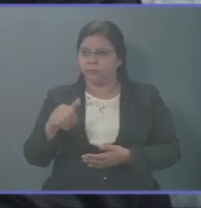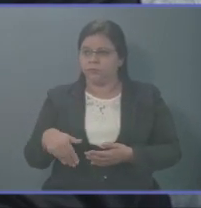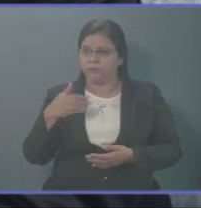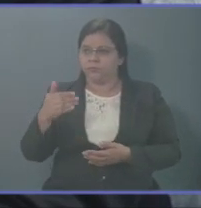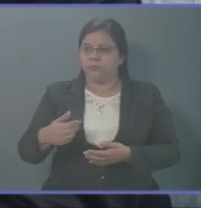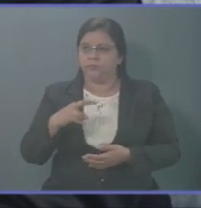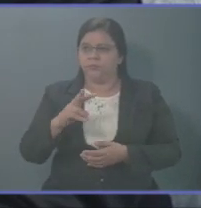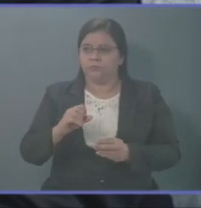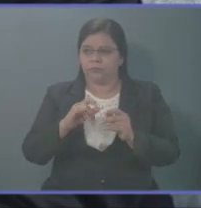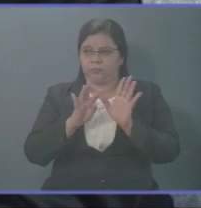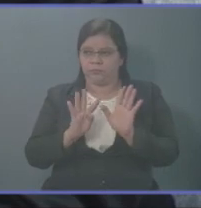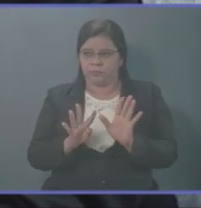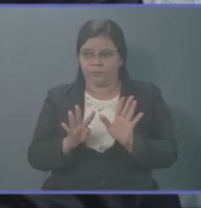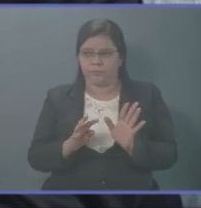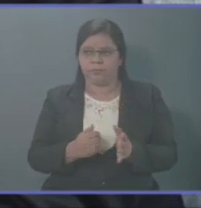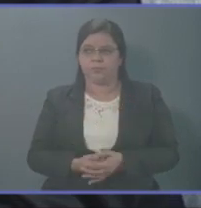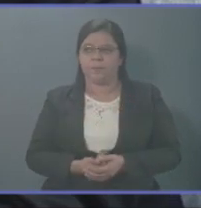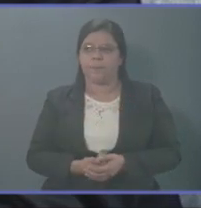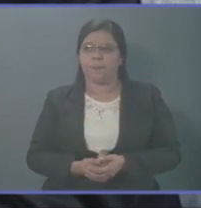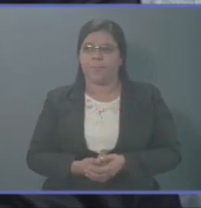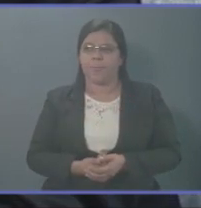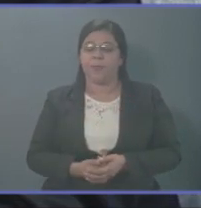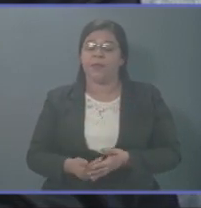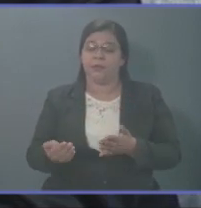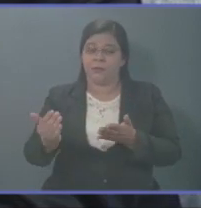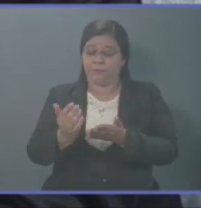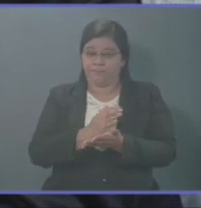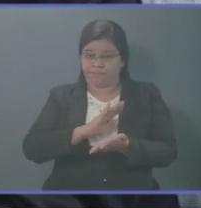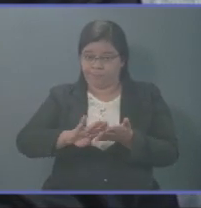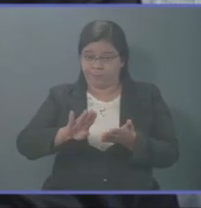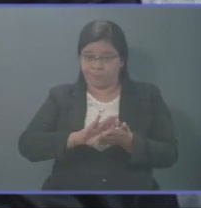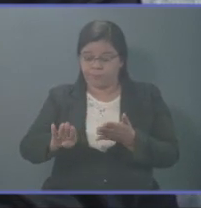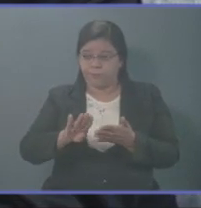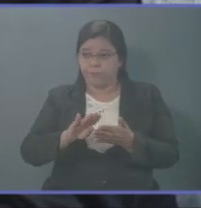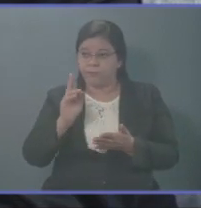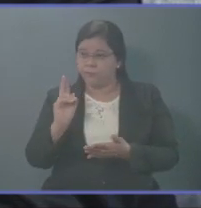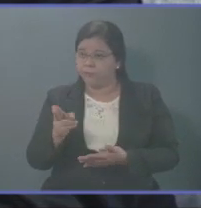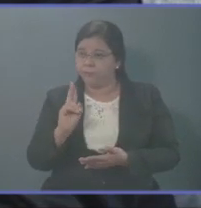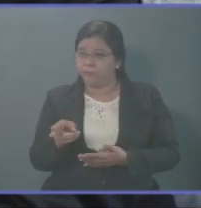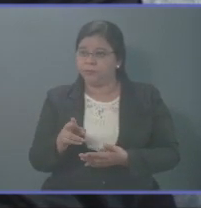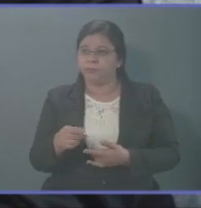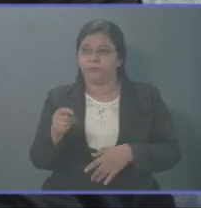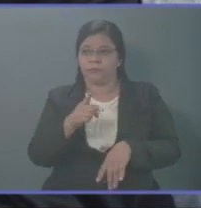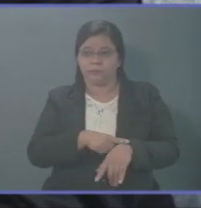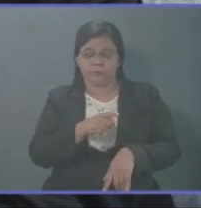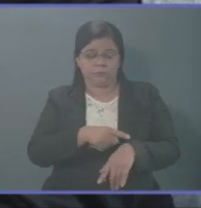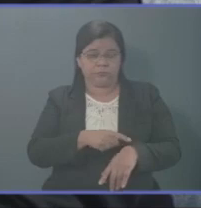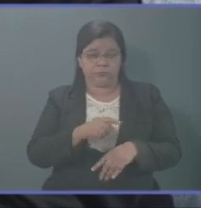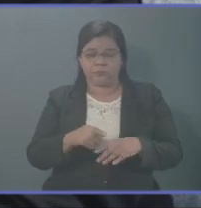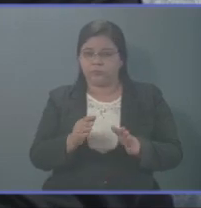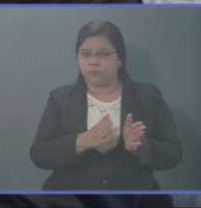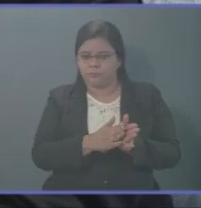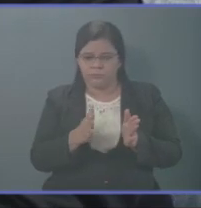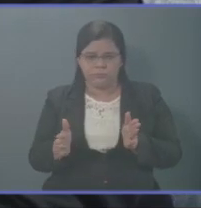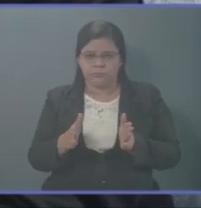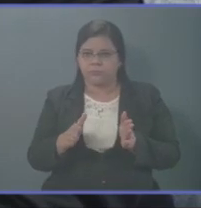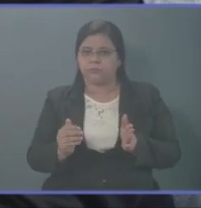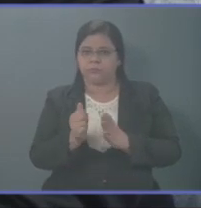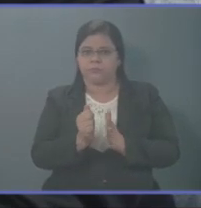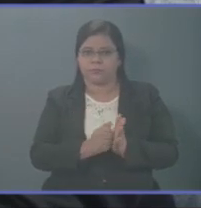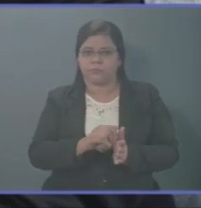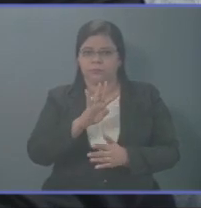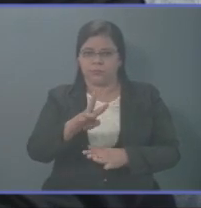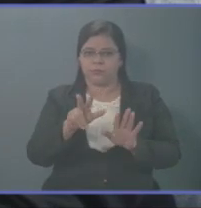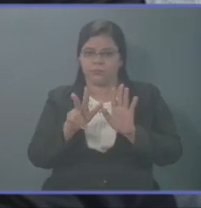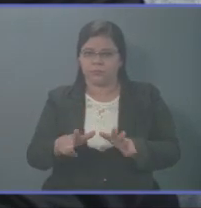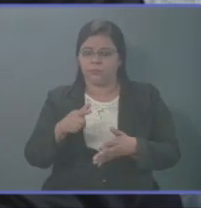de 2019 y pago del mismo fuera del plazo legal regulado en el artículo 48 de la Ley del Impuesto